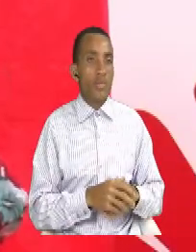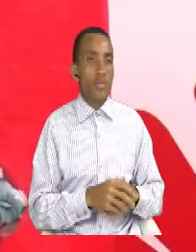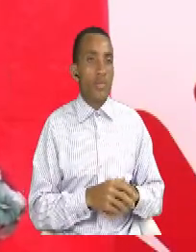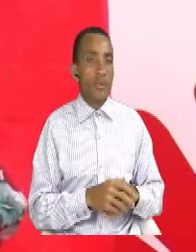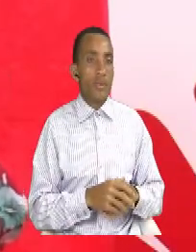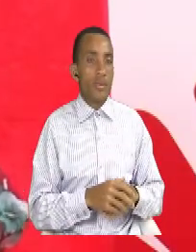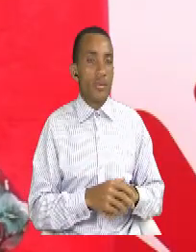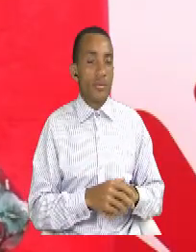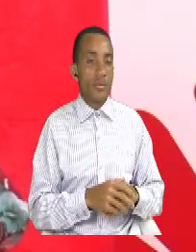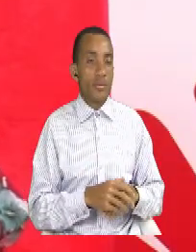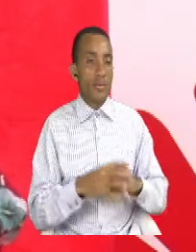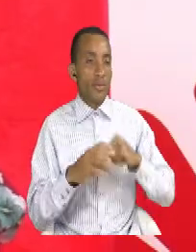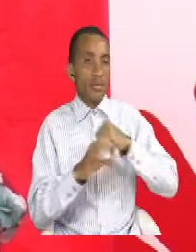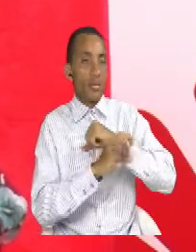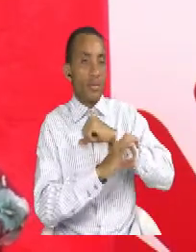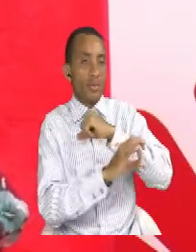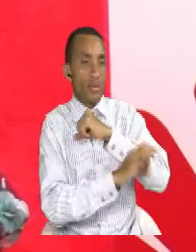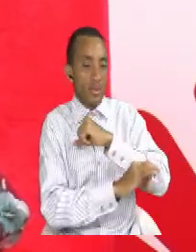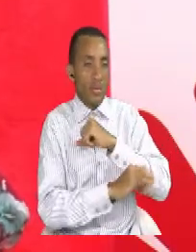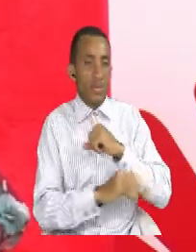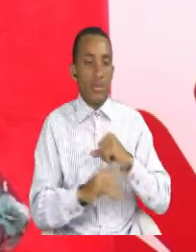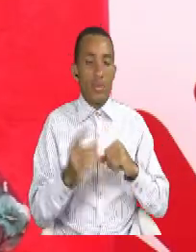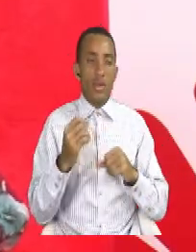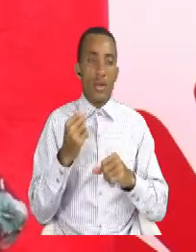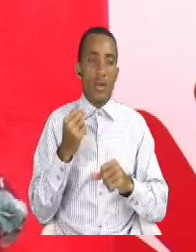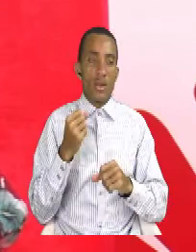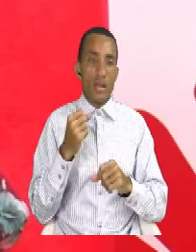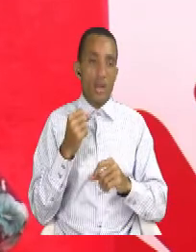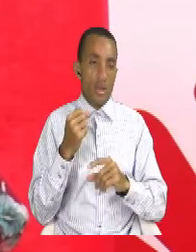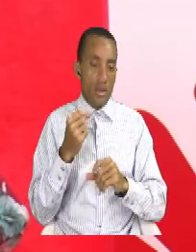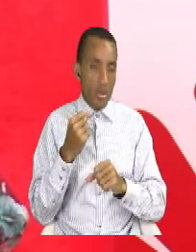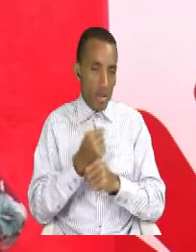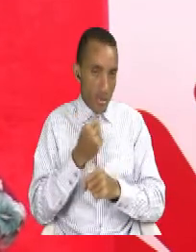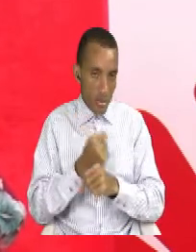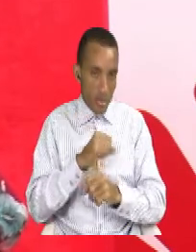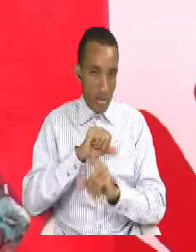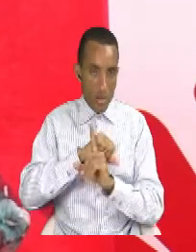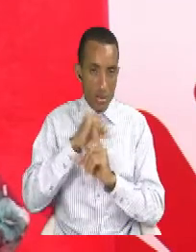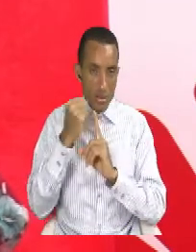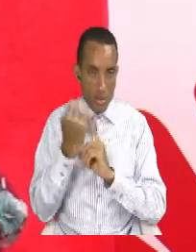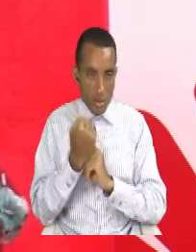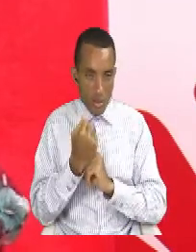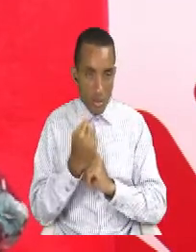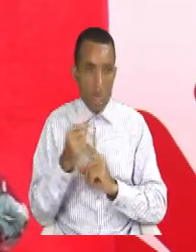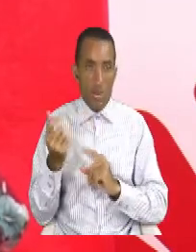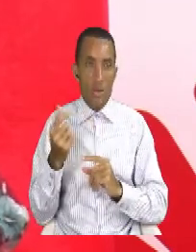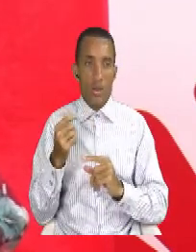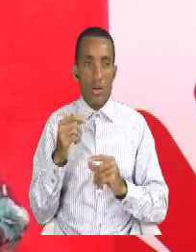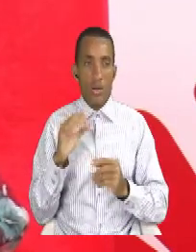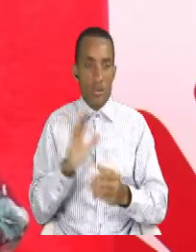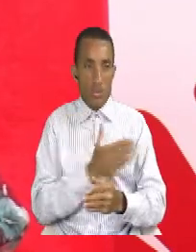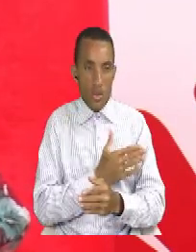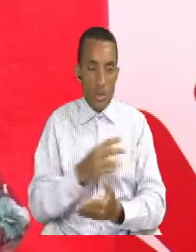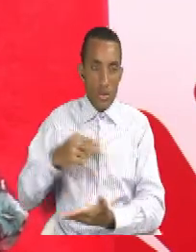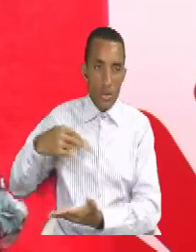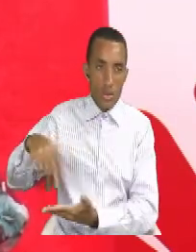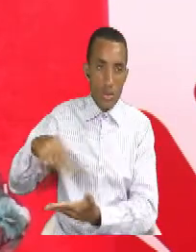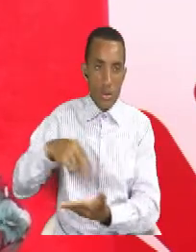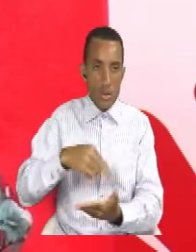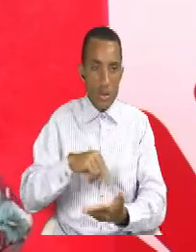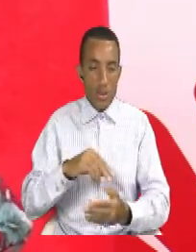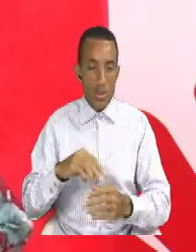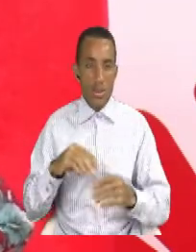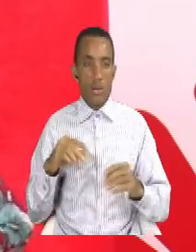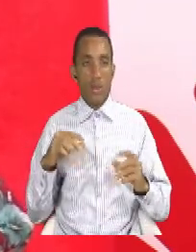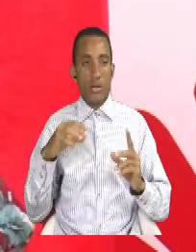Tú mencionas psicólogo, trabajadora social, músico, bailarina. O sea, aquí en esta campaña hay